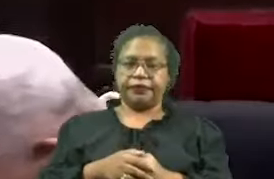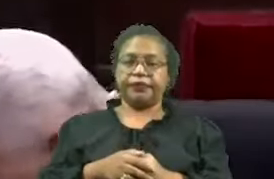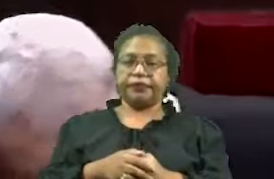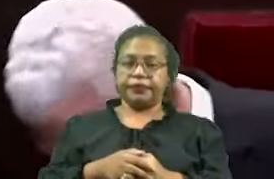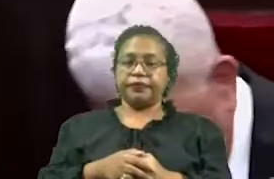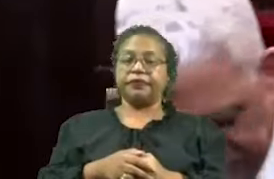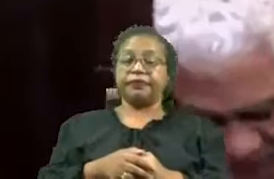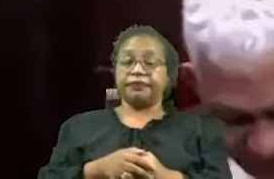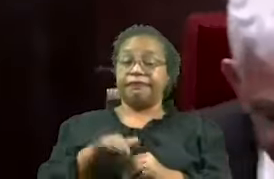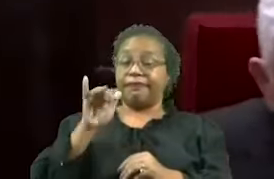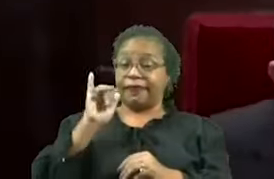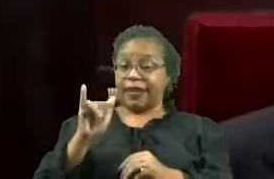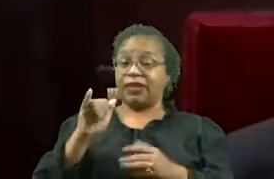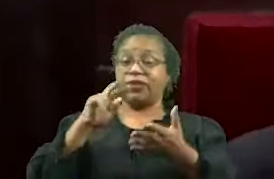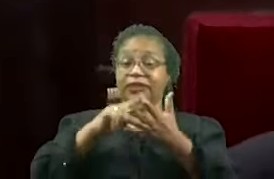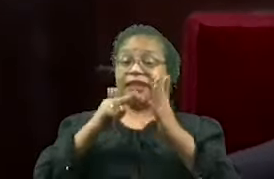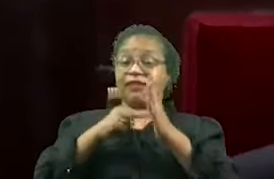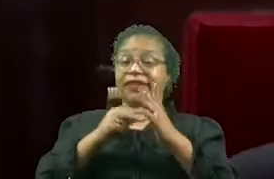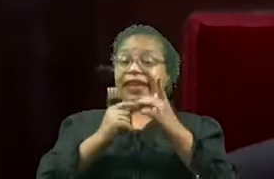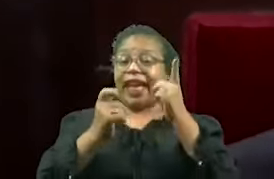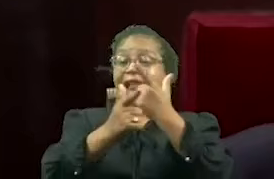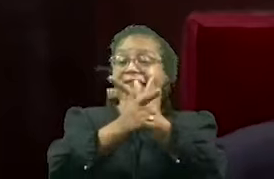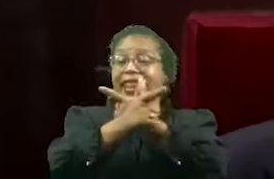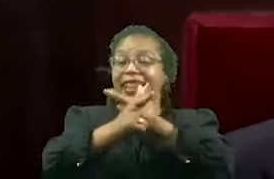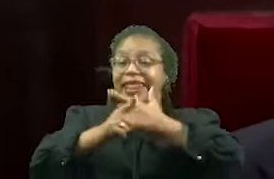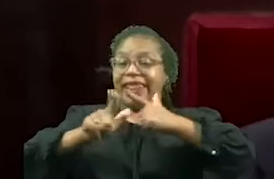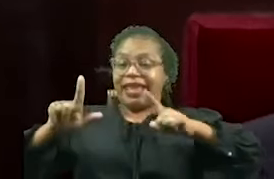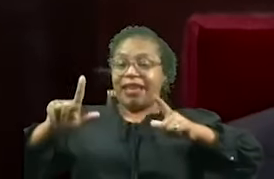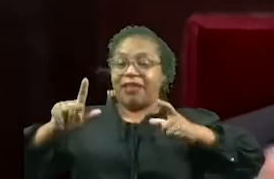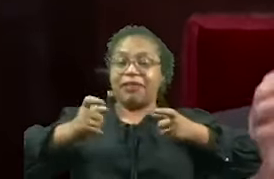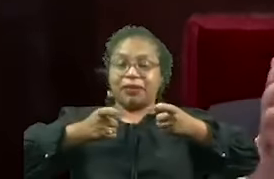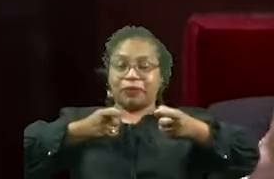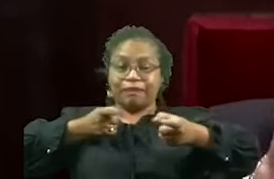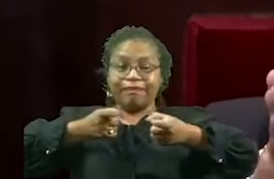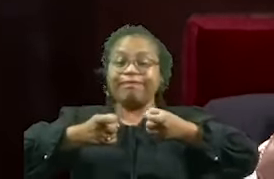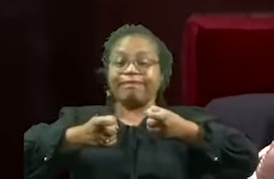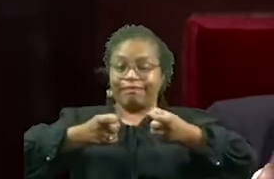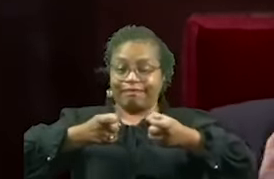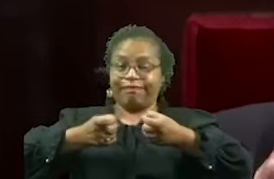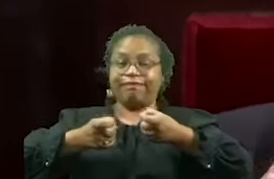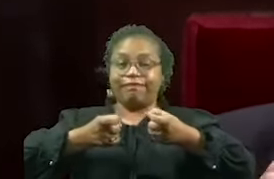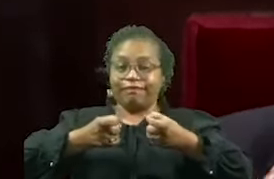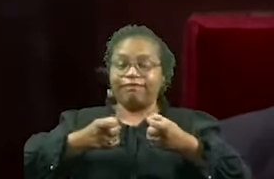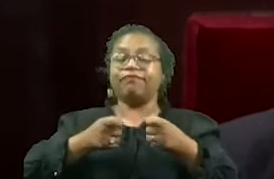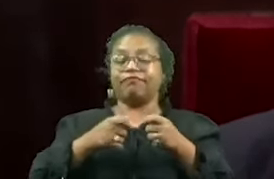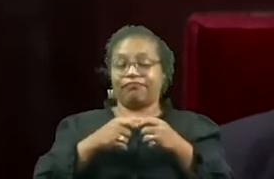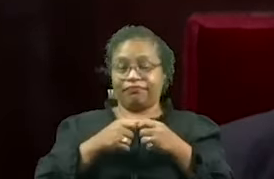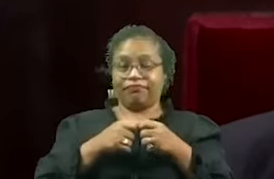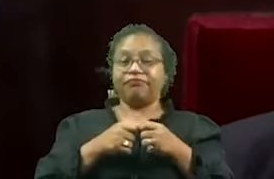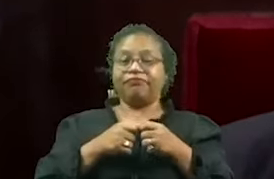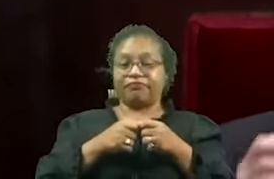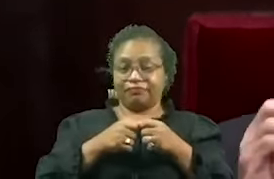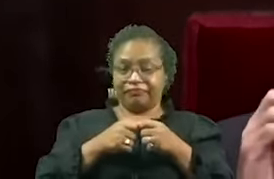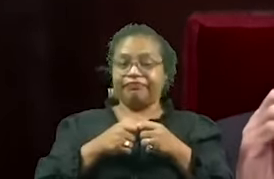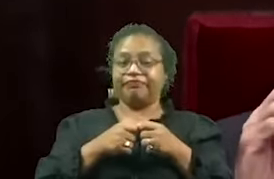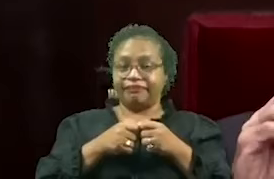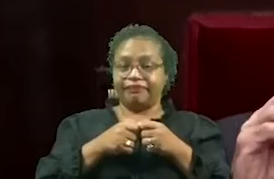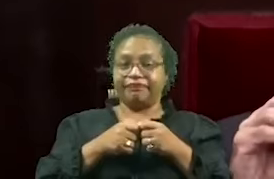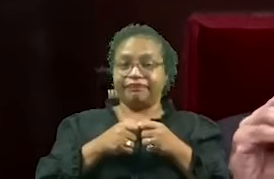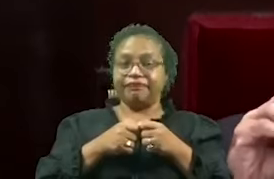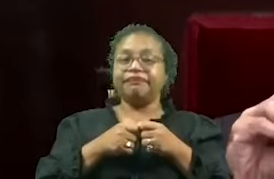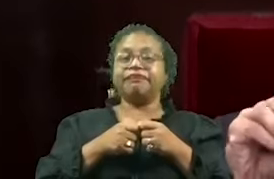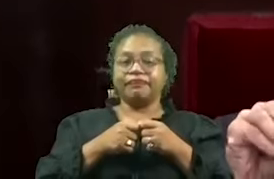conduce a la libertad del Poder y esta libertad del poder al ejercicio sin ataduras